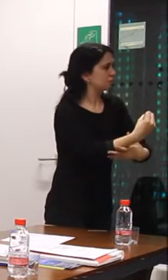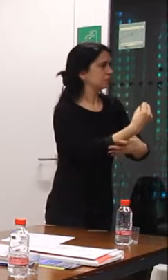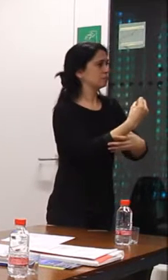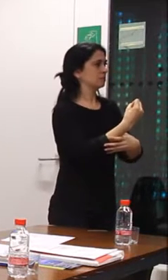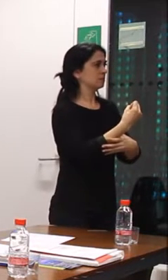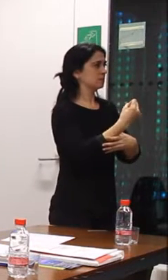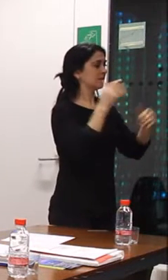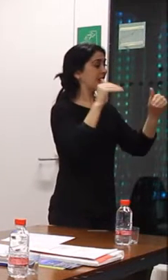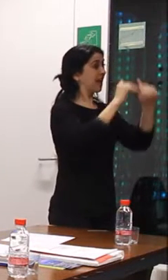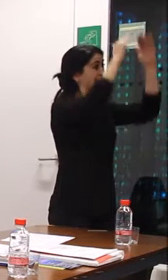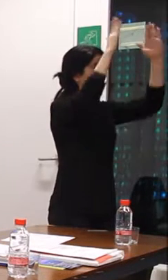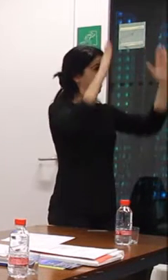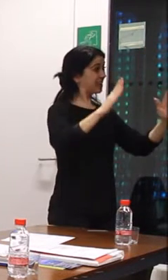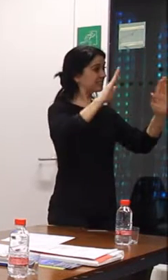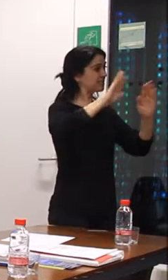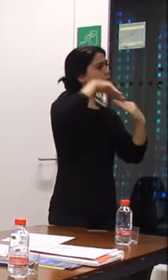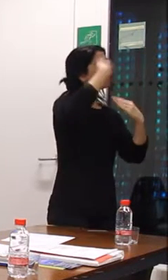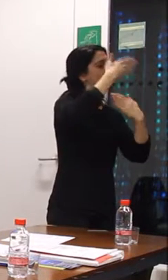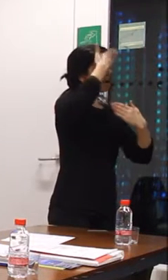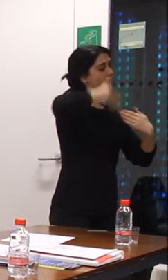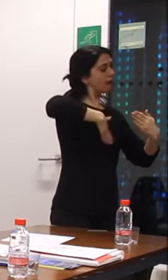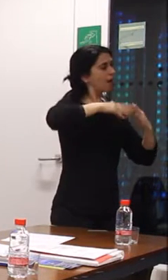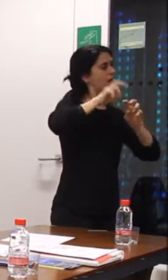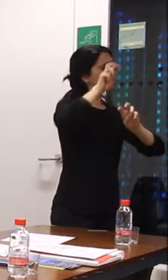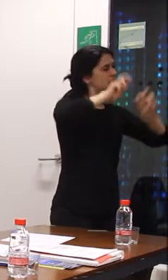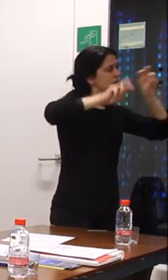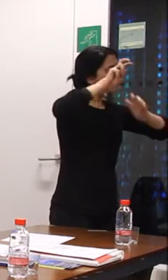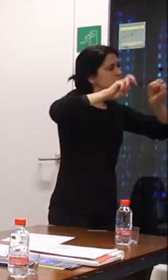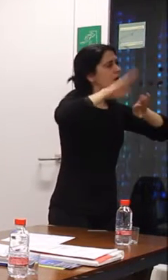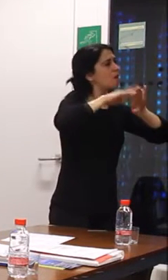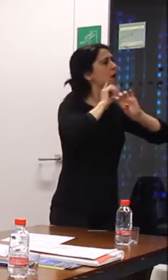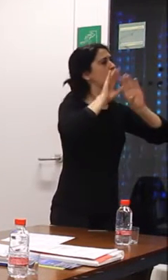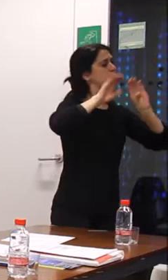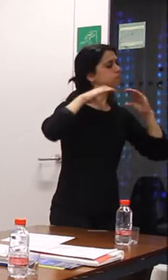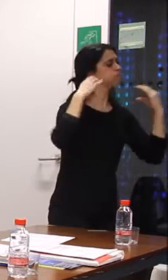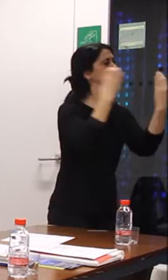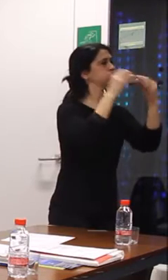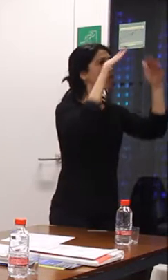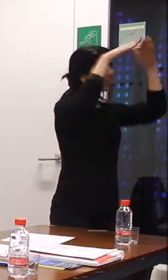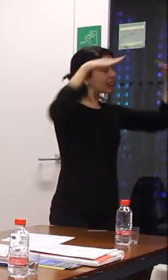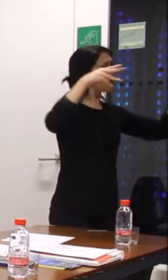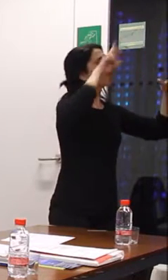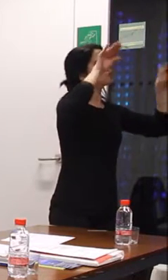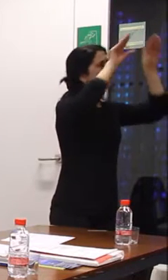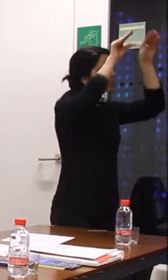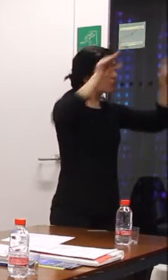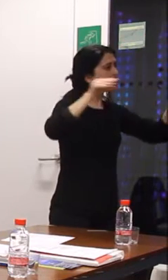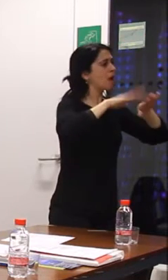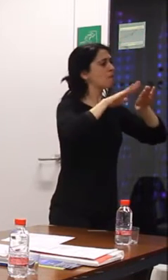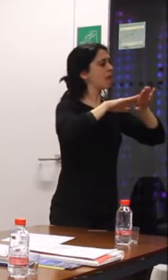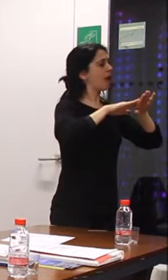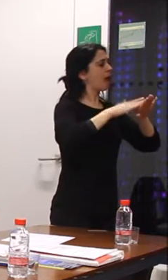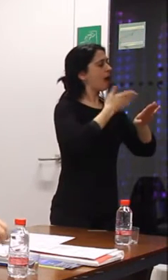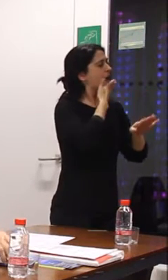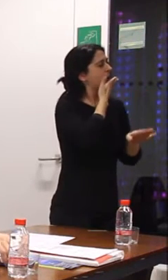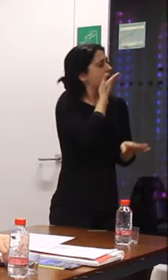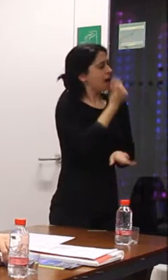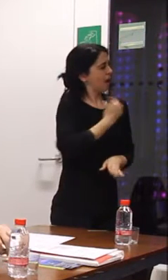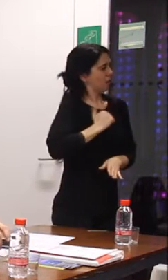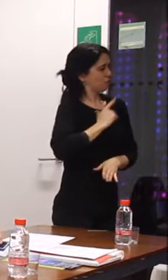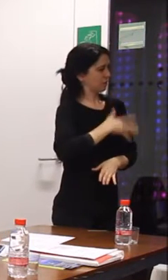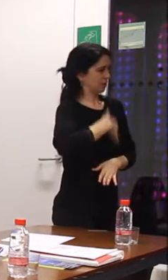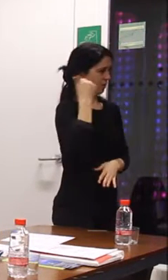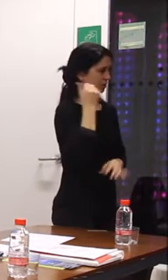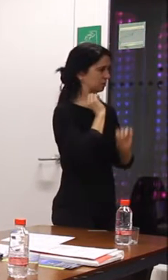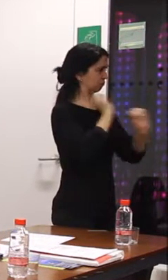aislamiento de fachadas en edificios, ¿no? En tejados también, ¿vale? Pues y creo que son medidas que se podrían aplicar sin ninguna